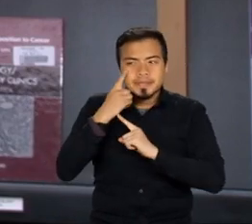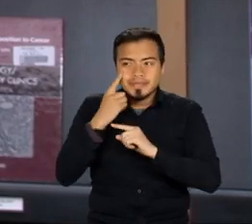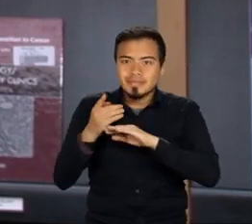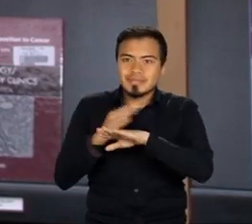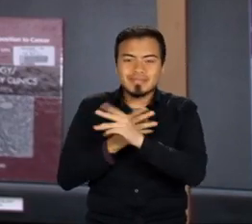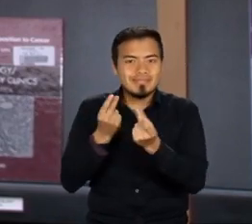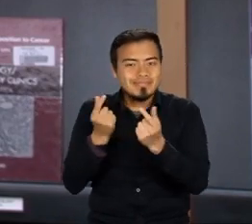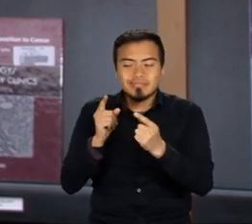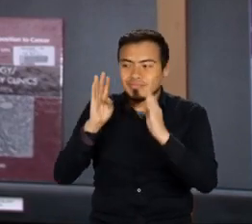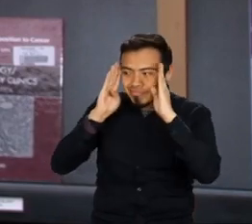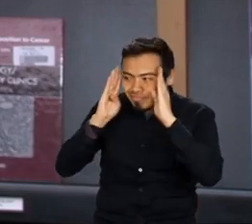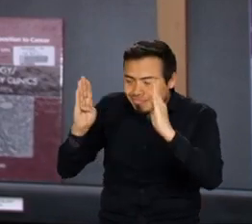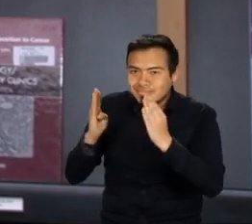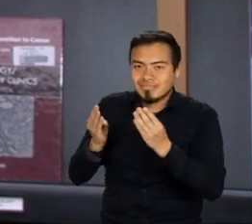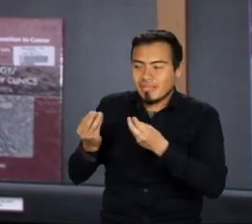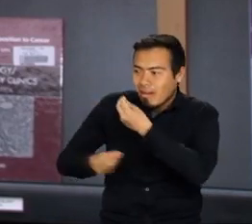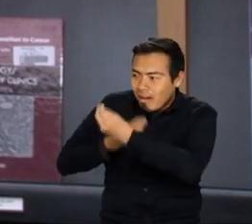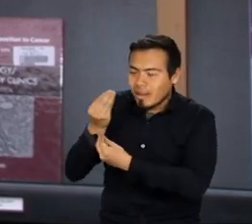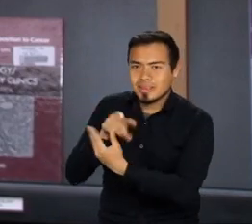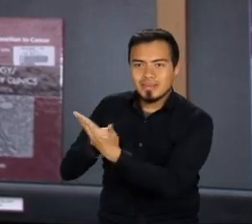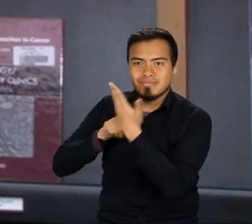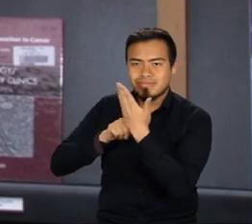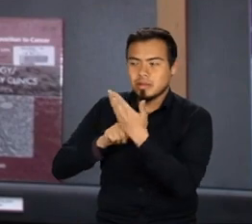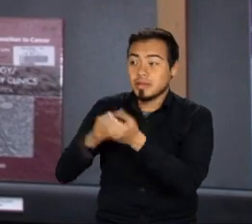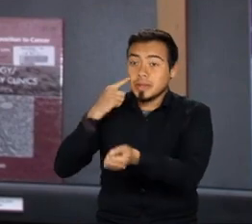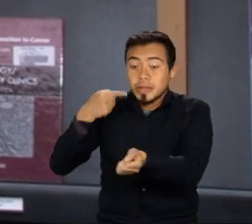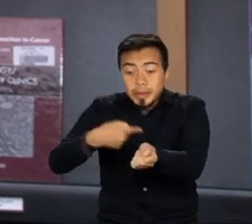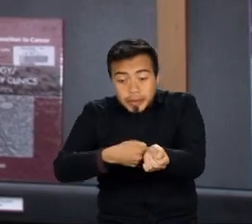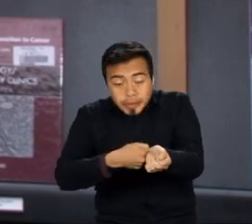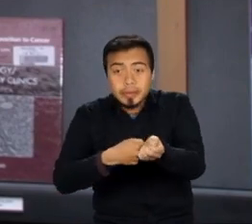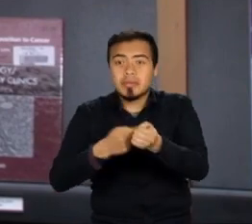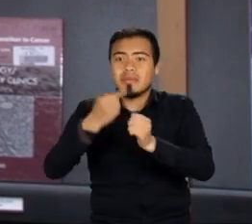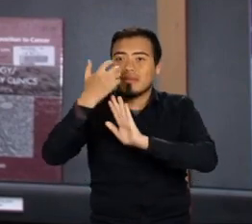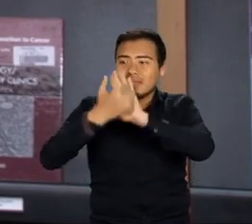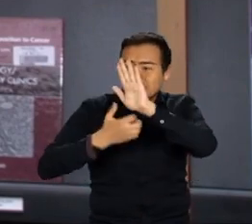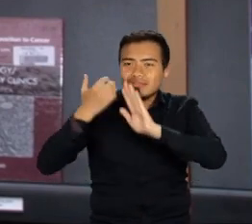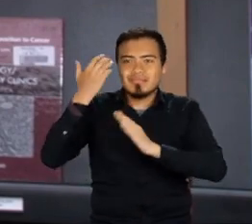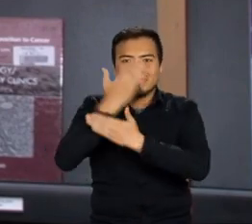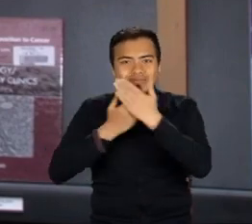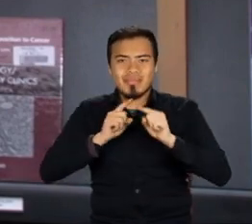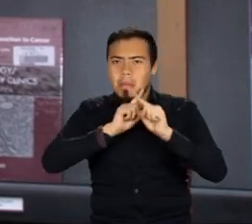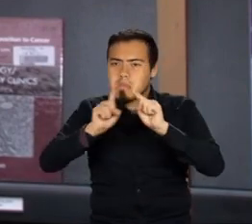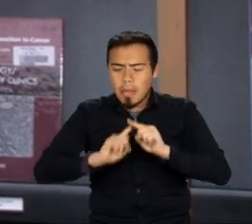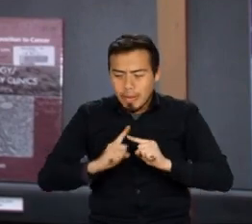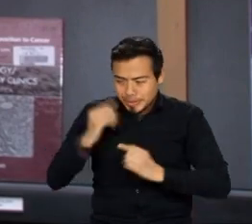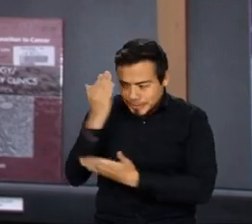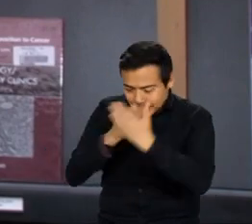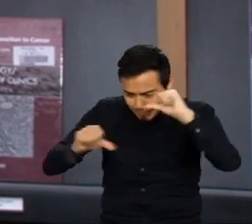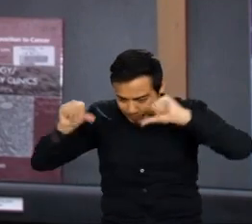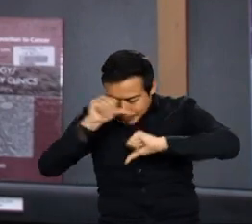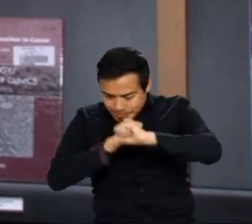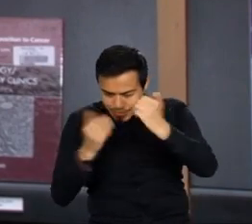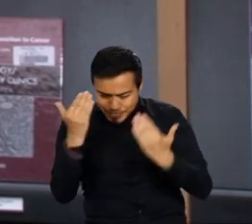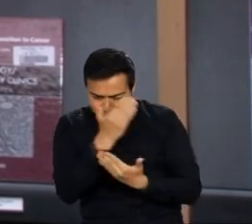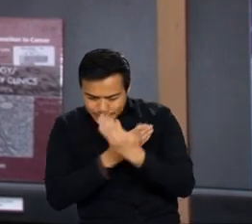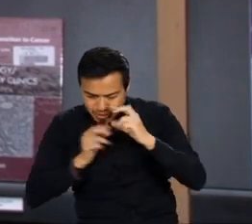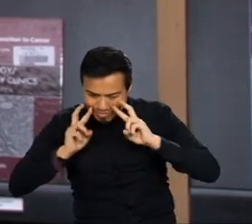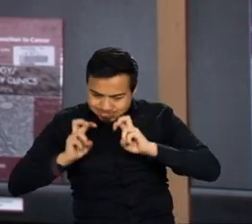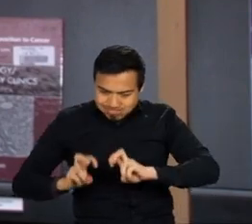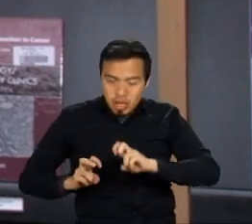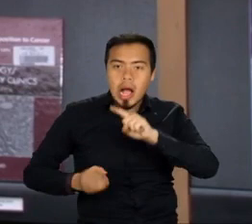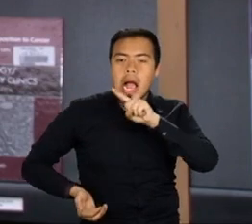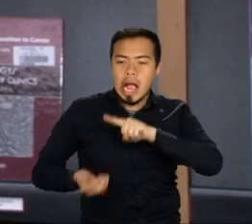de exámenes, dentro de los cuales se cuentan con los exámenes de sangre, que ahí podemos tomar diferentes pruebas, desde cosas muy básicas hasta cosas